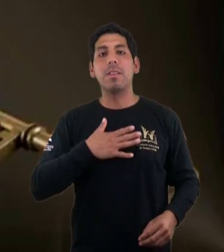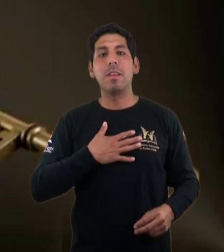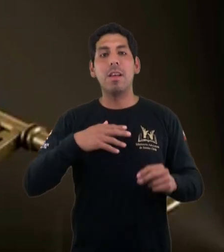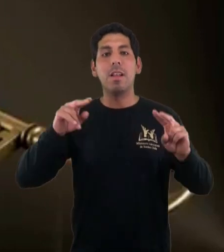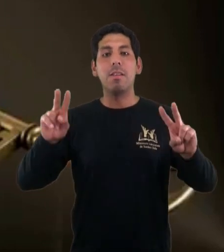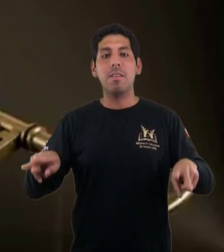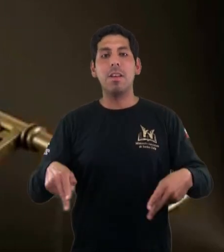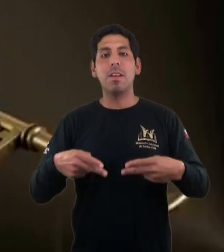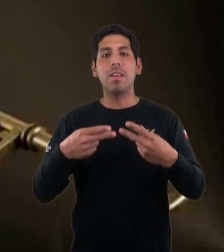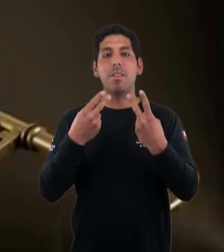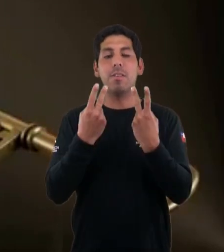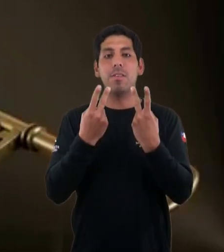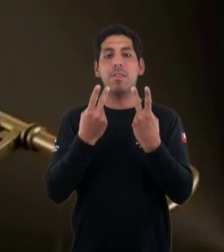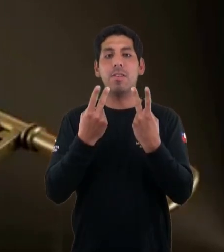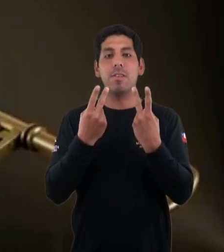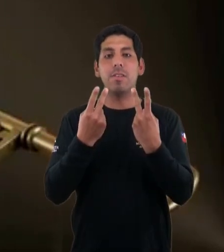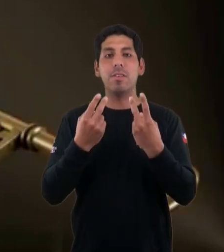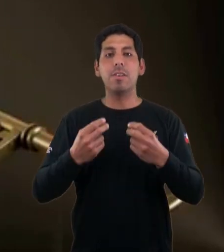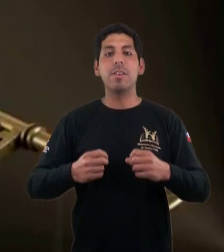mi Salvador.